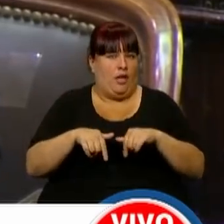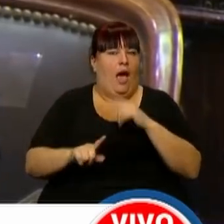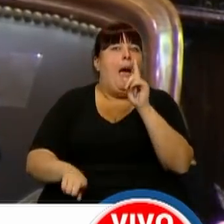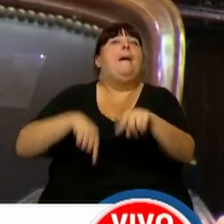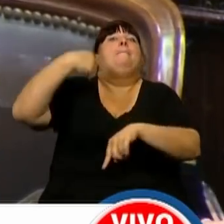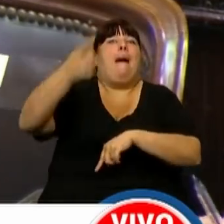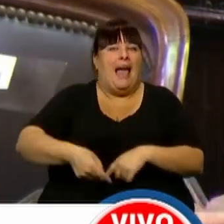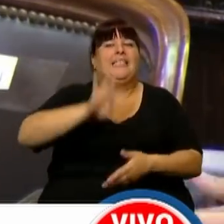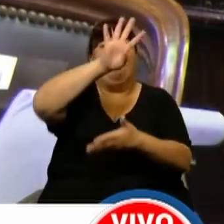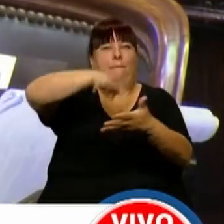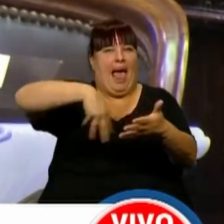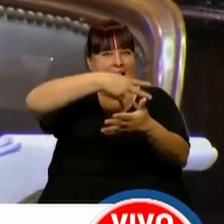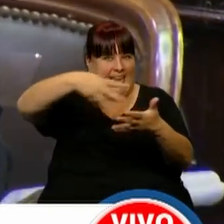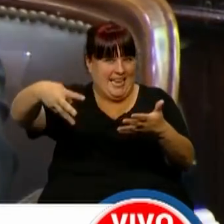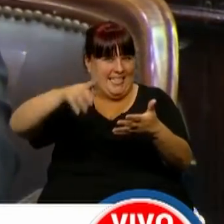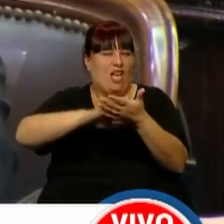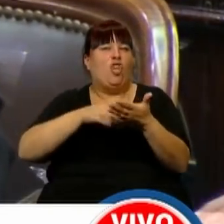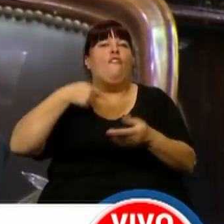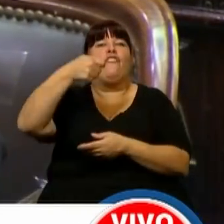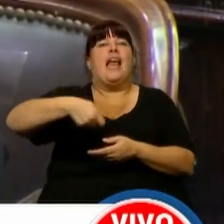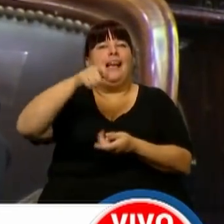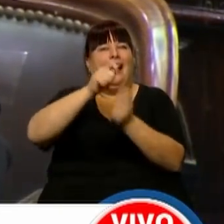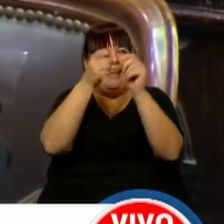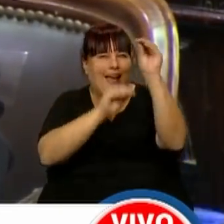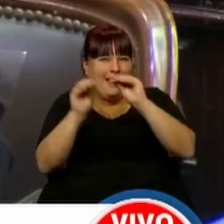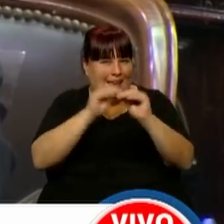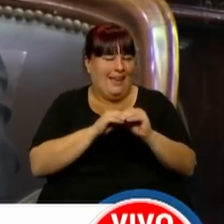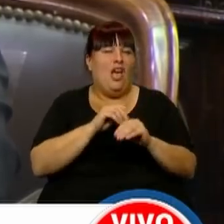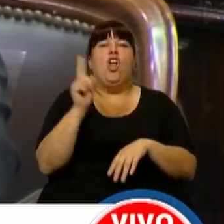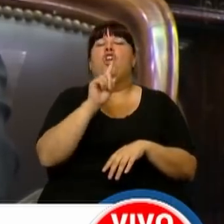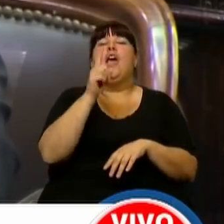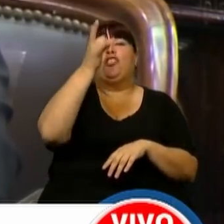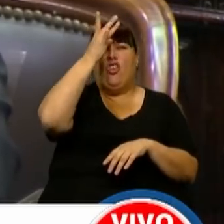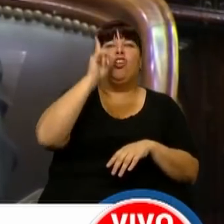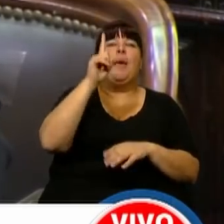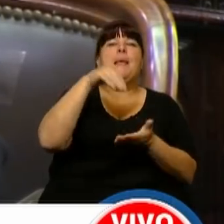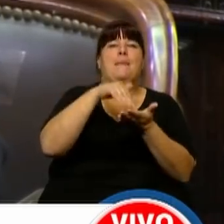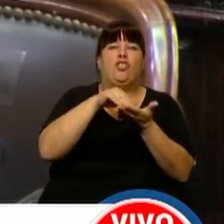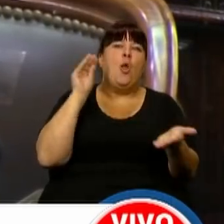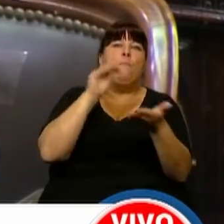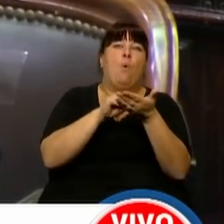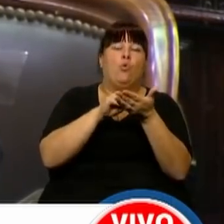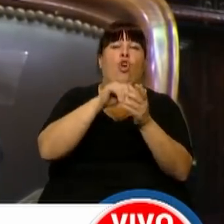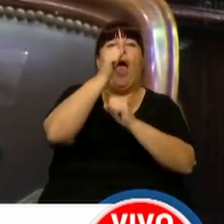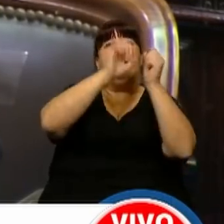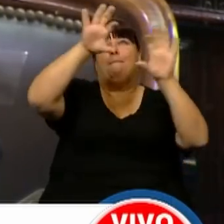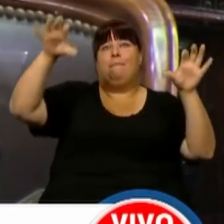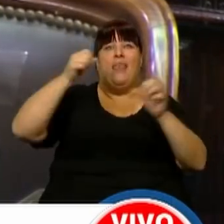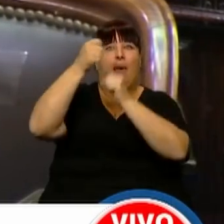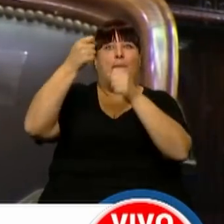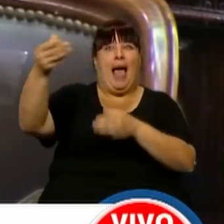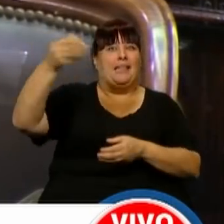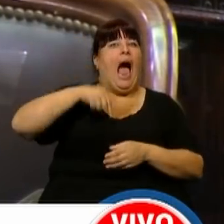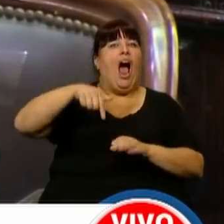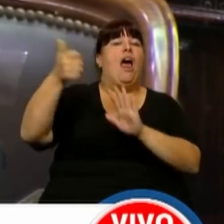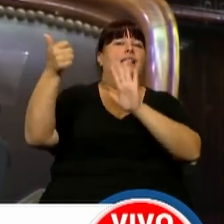otro día la planilla esquema ahorro, inversión, financiamiento corregida. Ya no eran 12.000 millones lo que ponían los organismos financieros, ahora